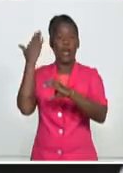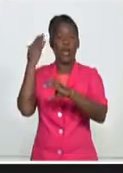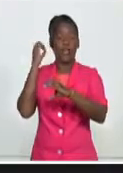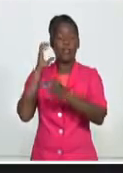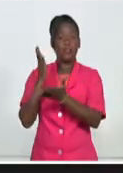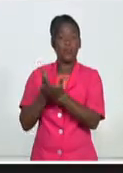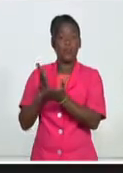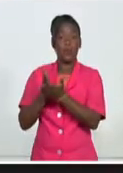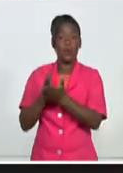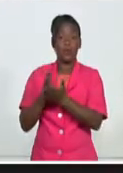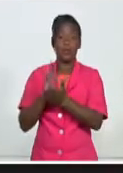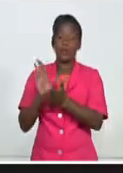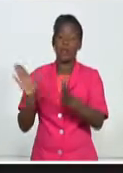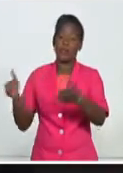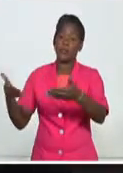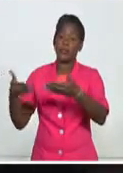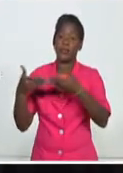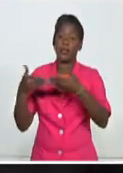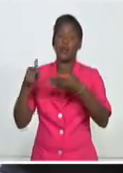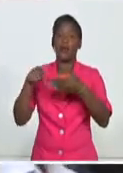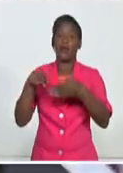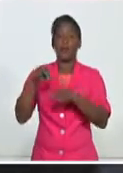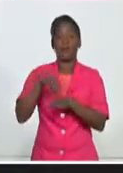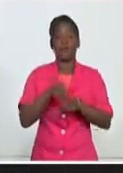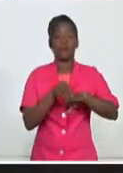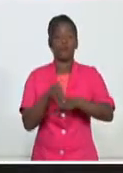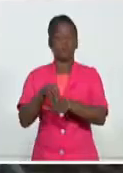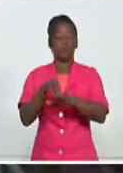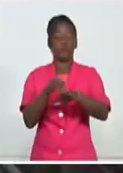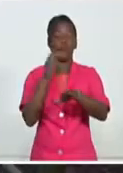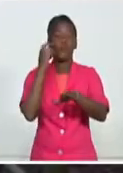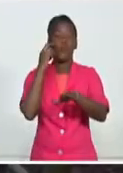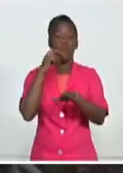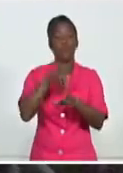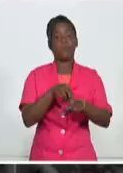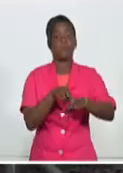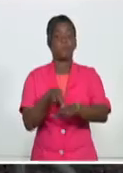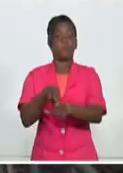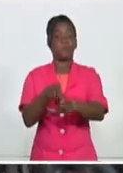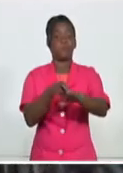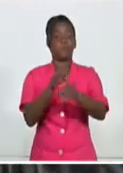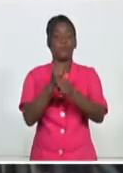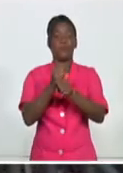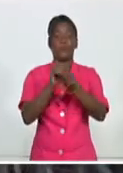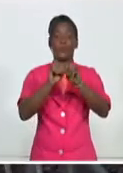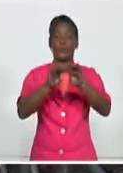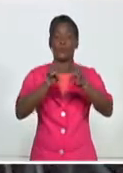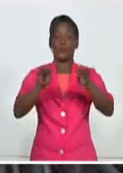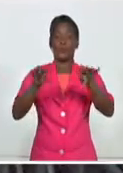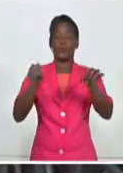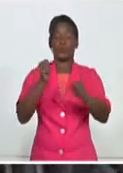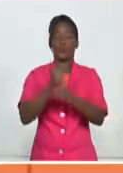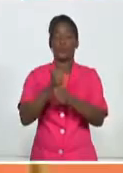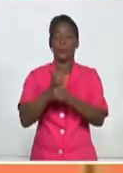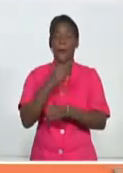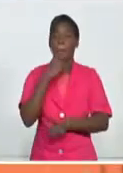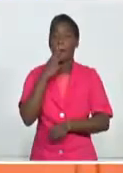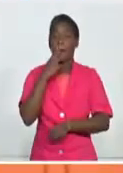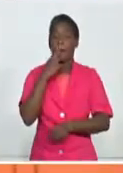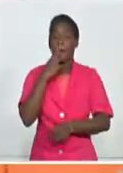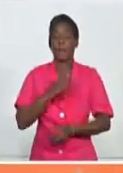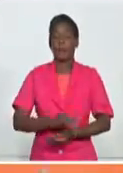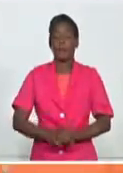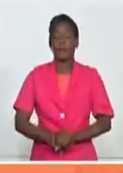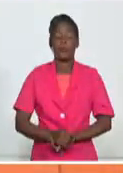pasajeros no son estudiantes y sus destinos no son las escuelas desde el inicio de la pandemia brindan un apoyo vital en la transportación del